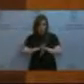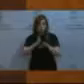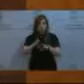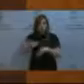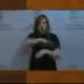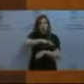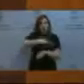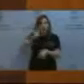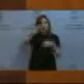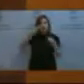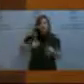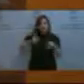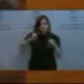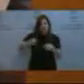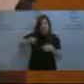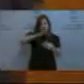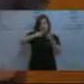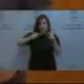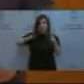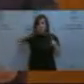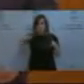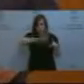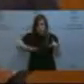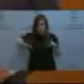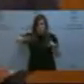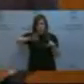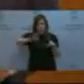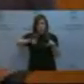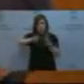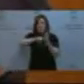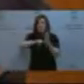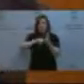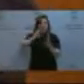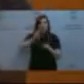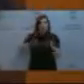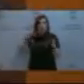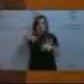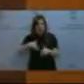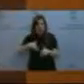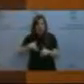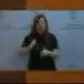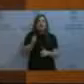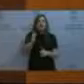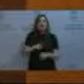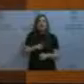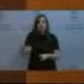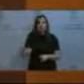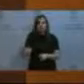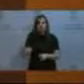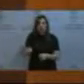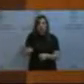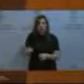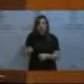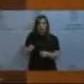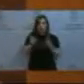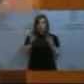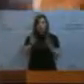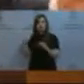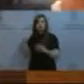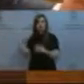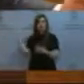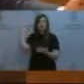de seguridad de toda Asturias, sin ningún tipo de medidas de seguridad. ¿O es falso lo que le estoy diciendo? ¿Se han venido